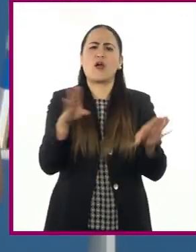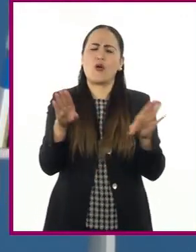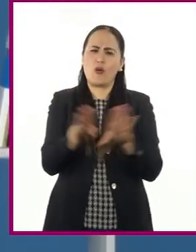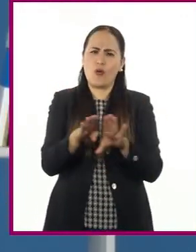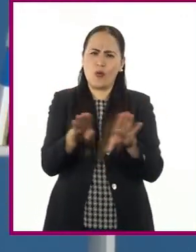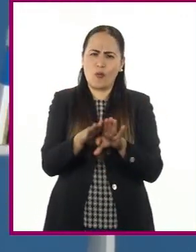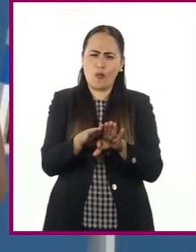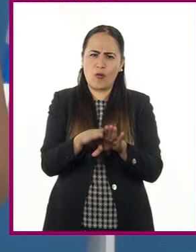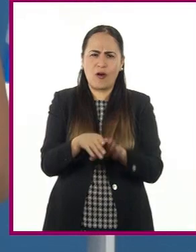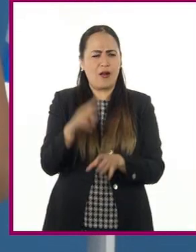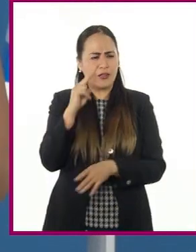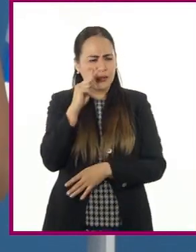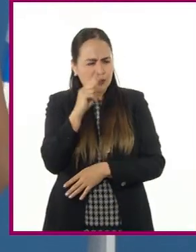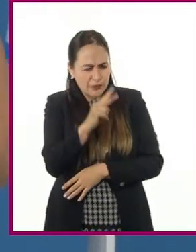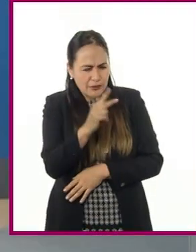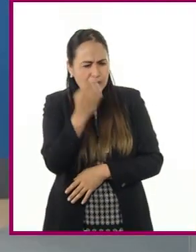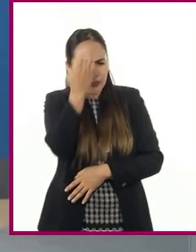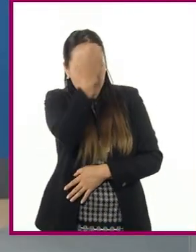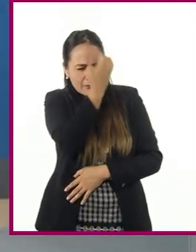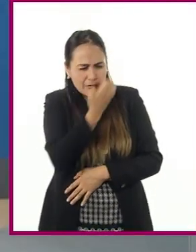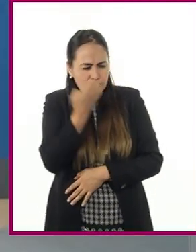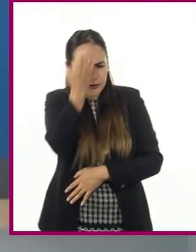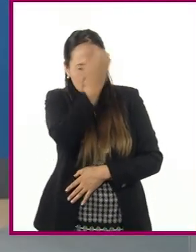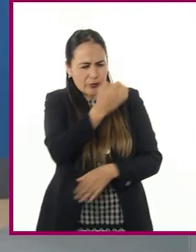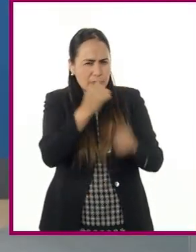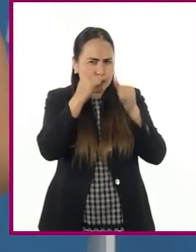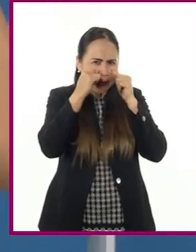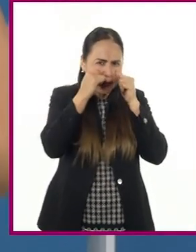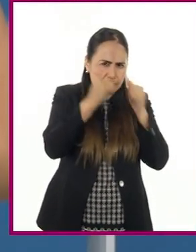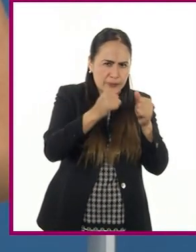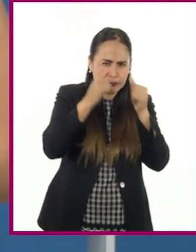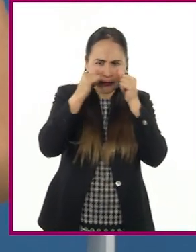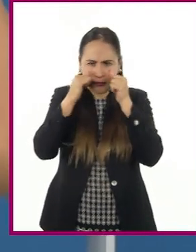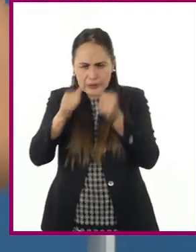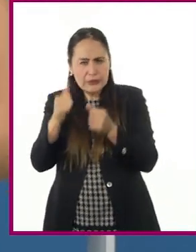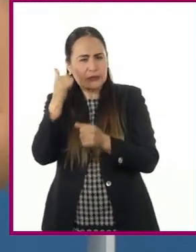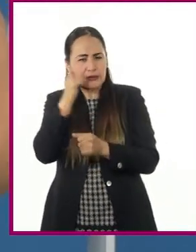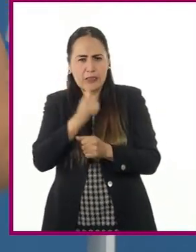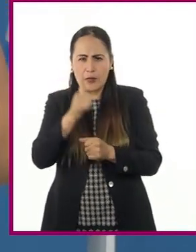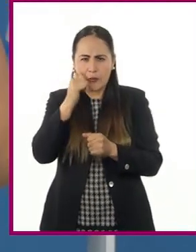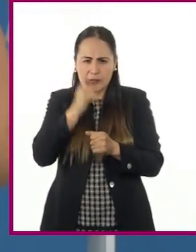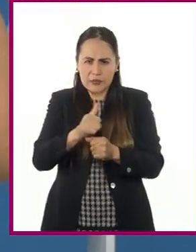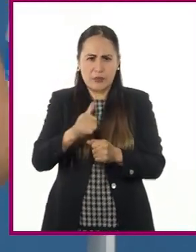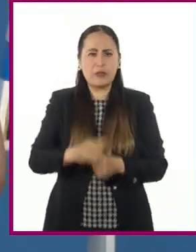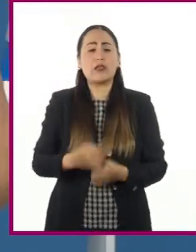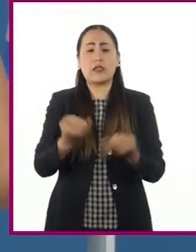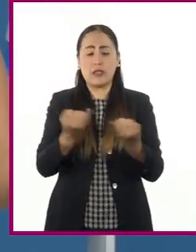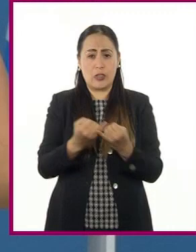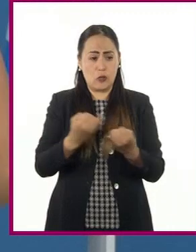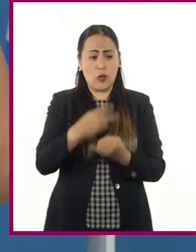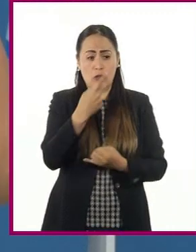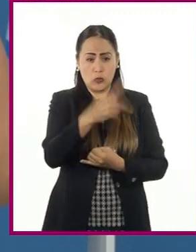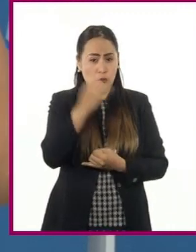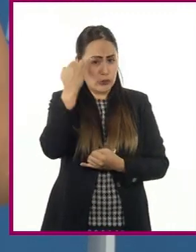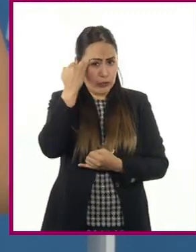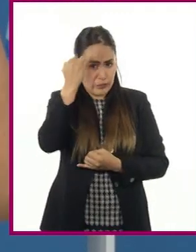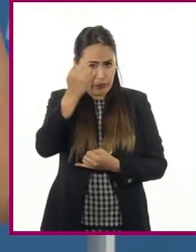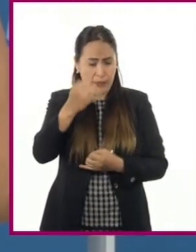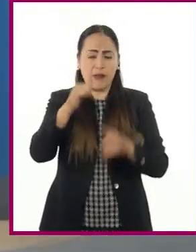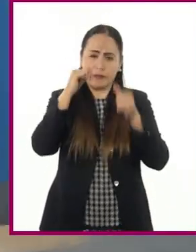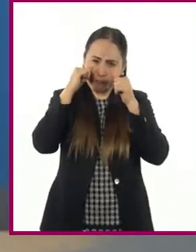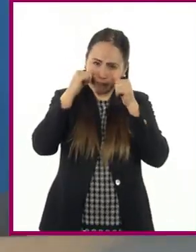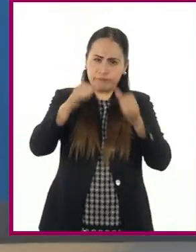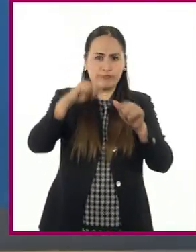es aprender a prestar atención a las y los demás, a escucharles y tomar en serio sus ideas y